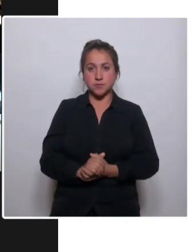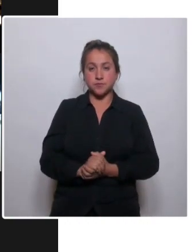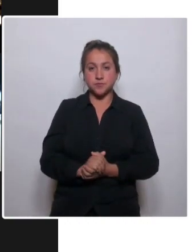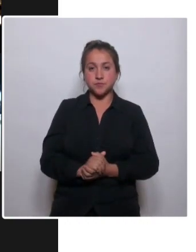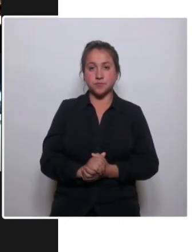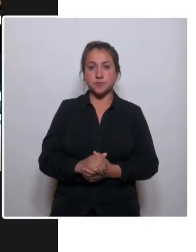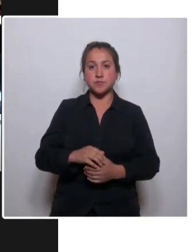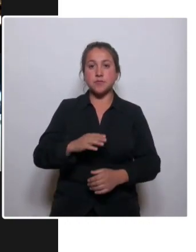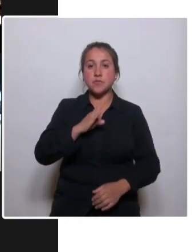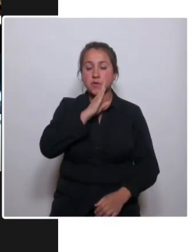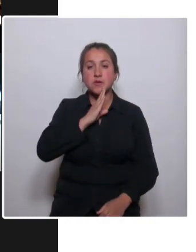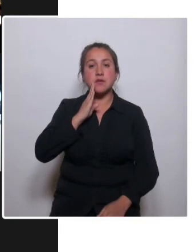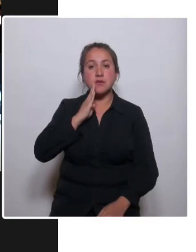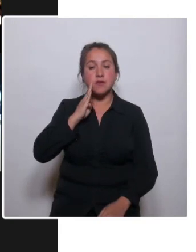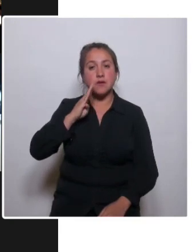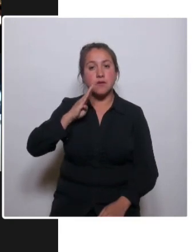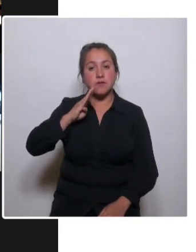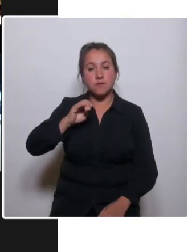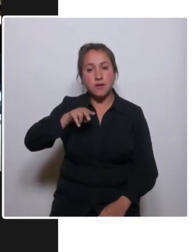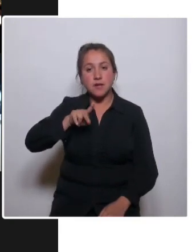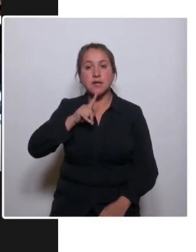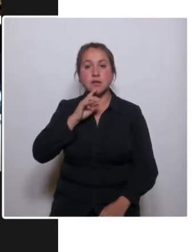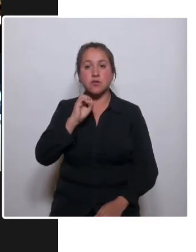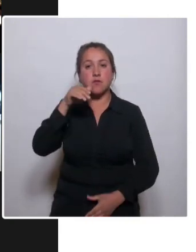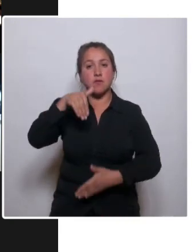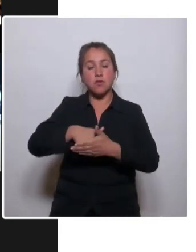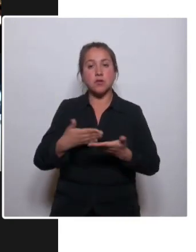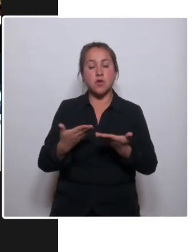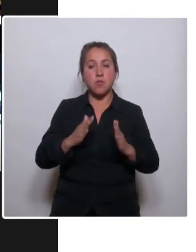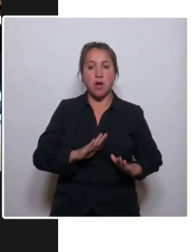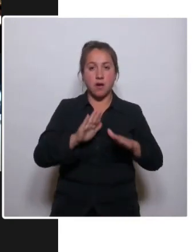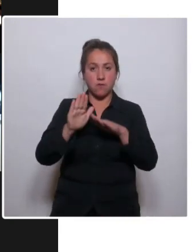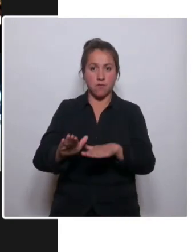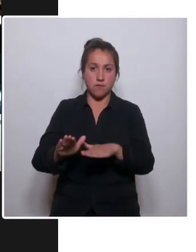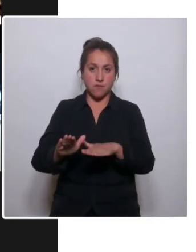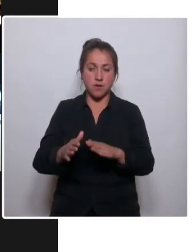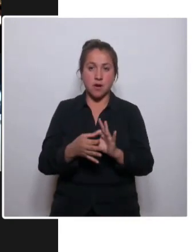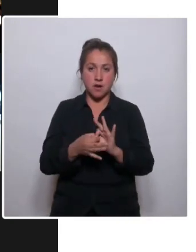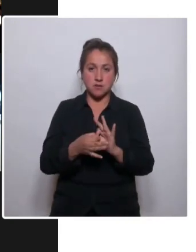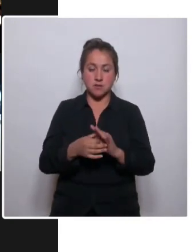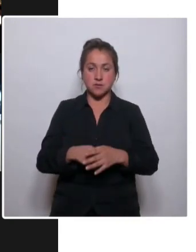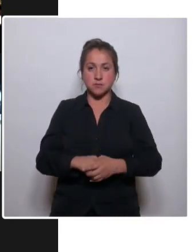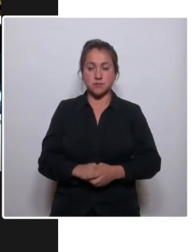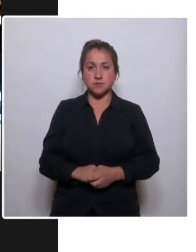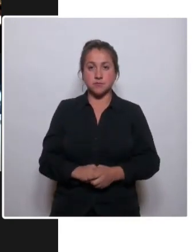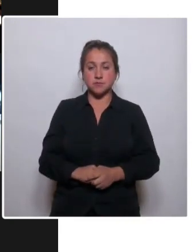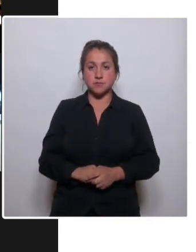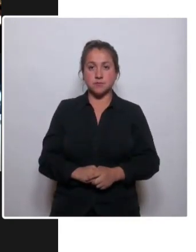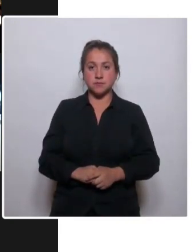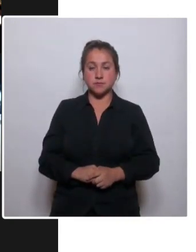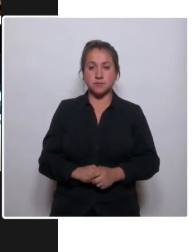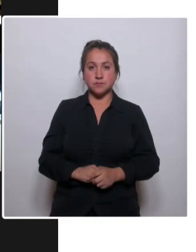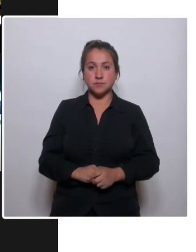Convencional Benito Baranda, ¿cómo vota? A favor, señor secretario, gracias.